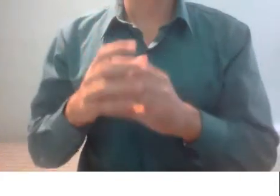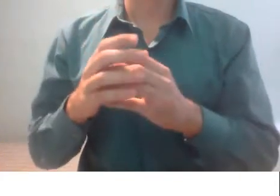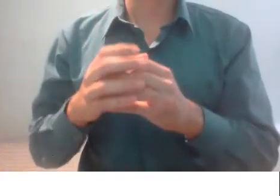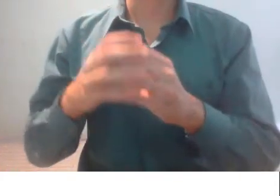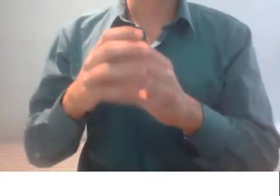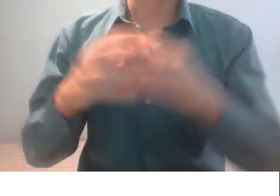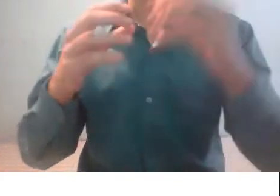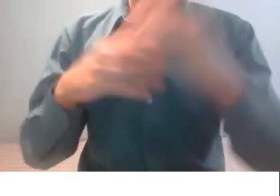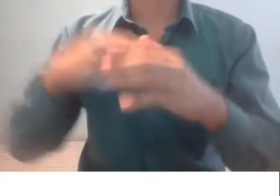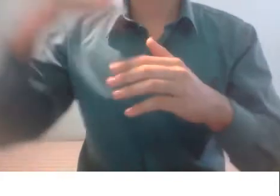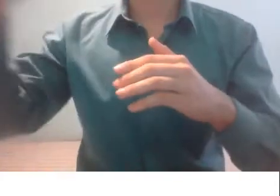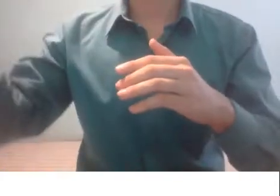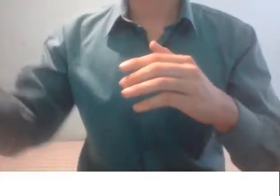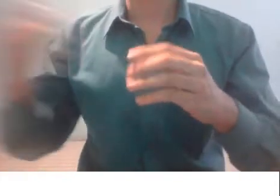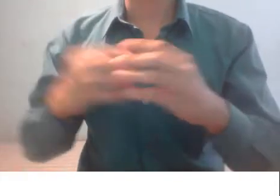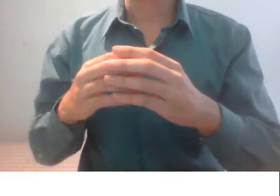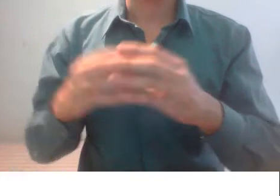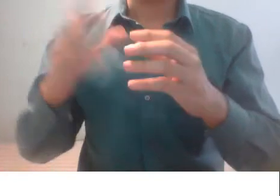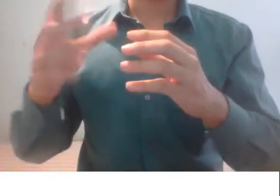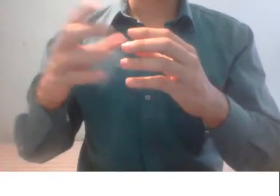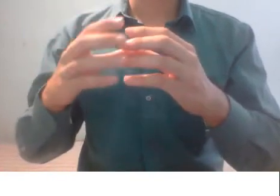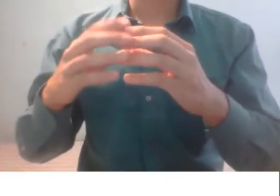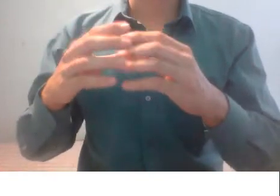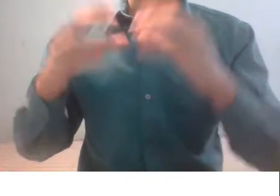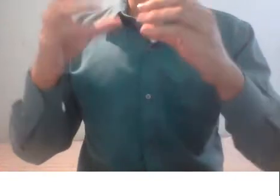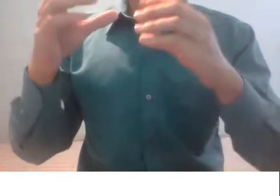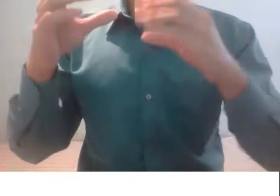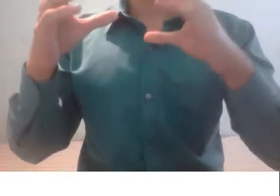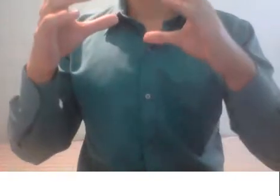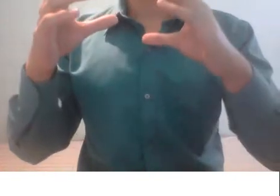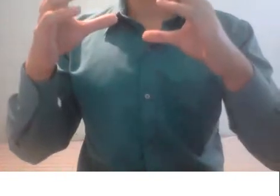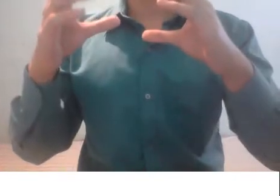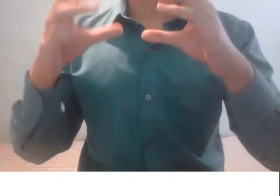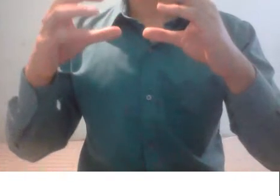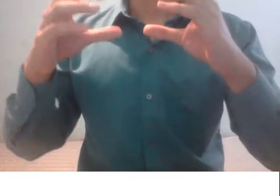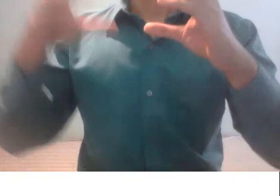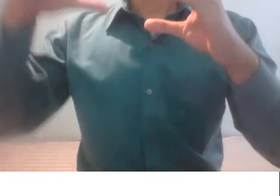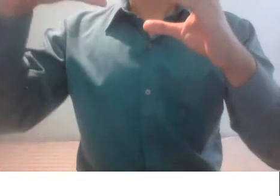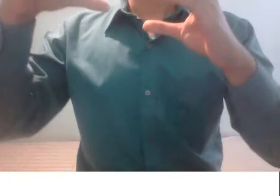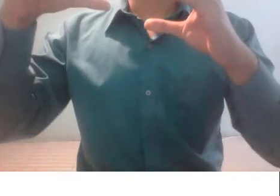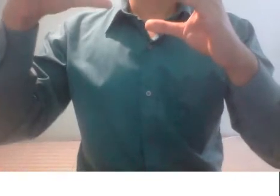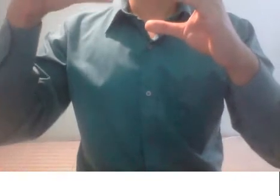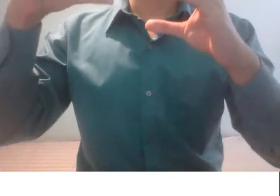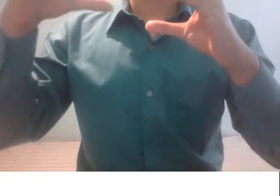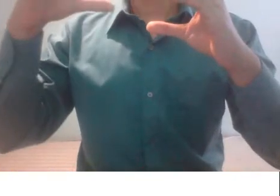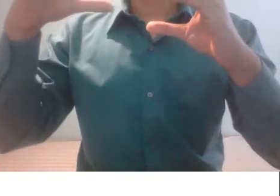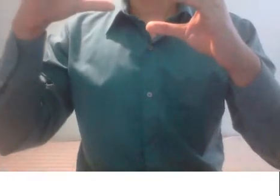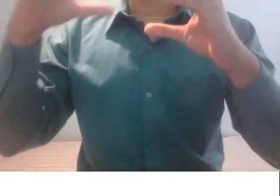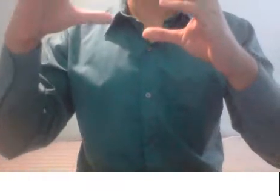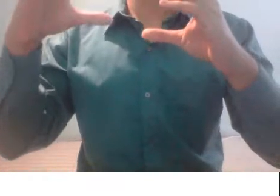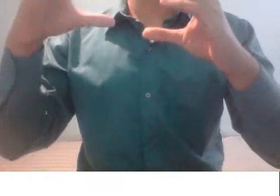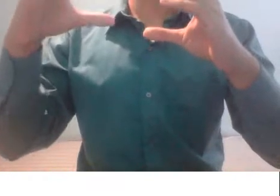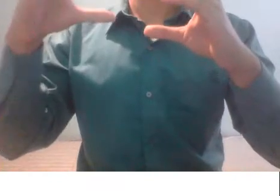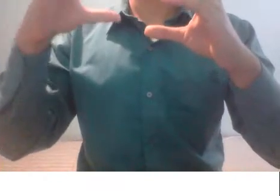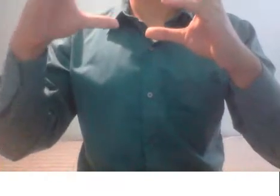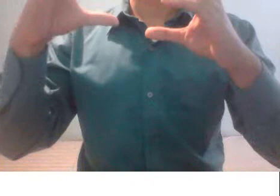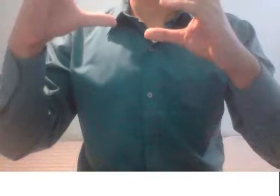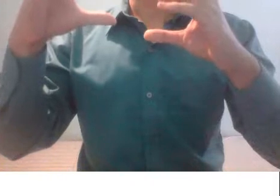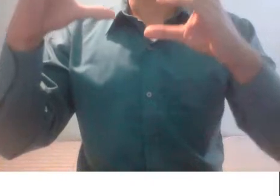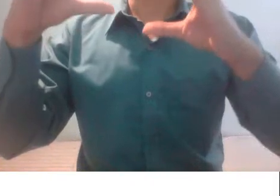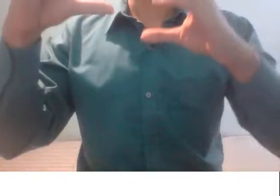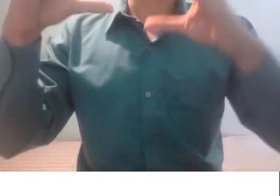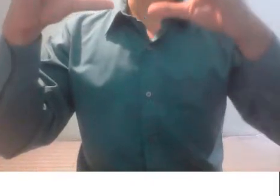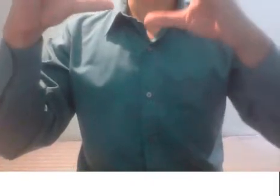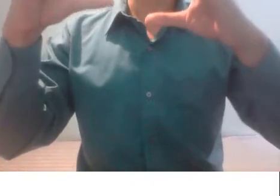esos impuestos y prefieres dejarlo al otro año, entonces esa cantidad te incrementa, pero digamos que tu volumen de ganancia no lo